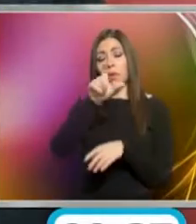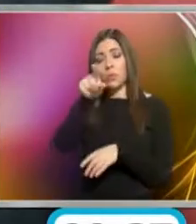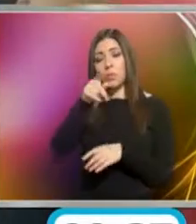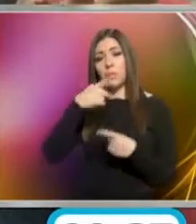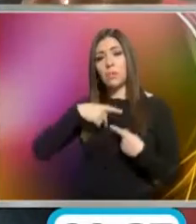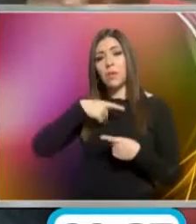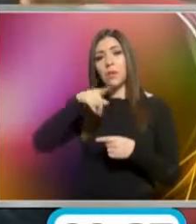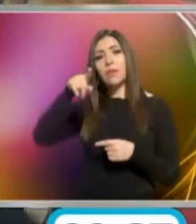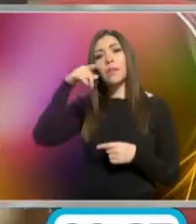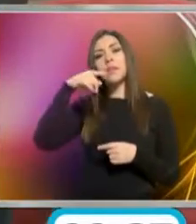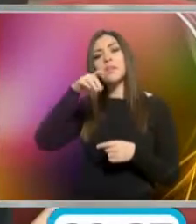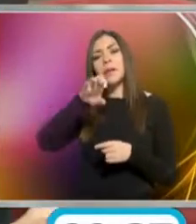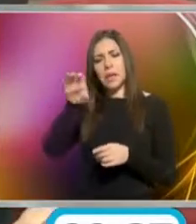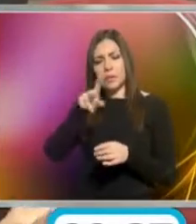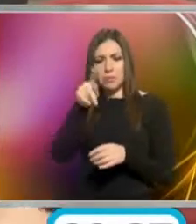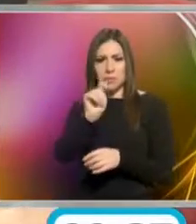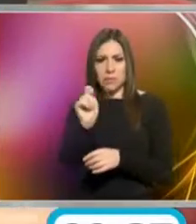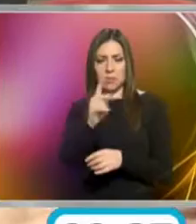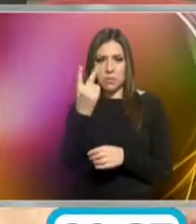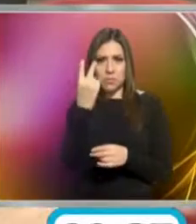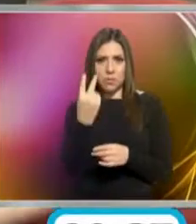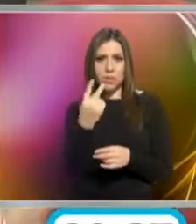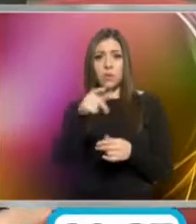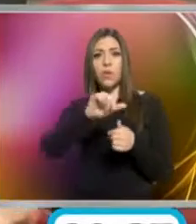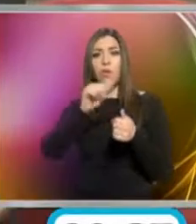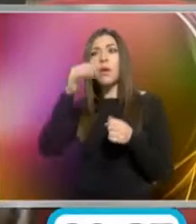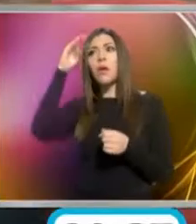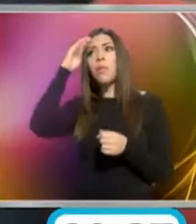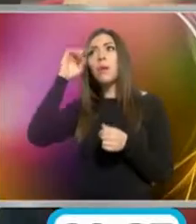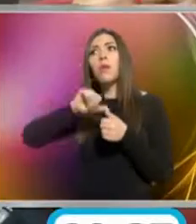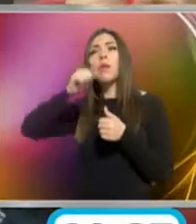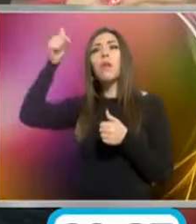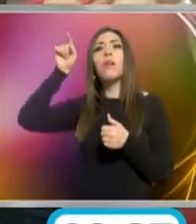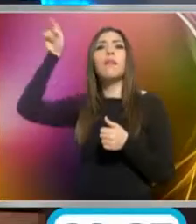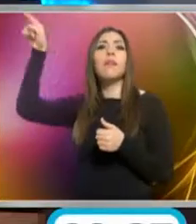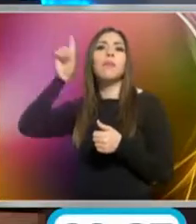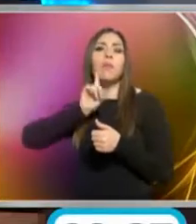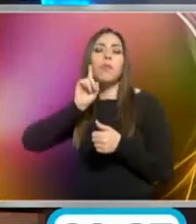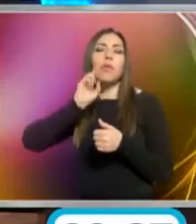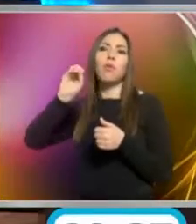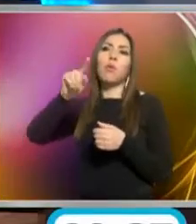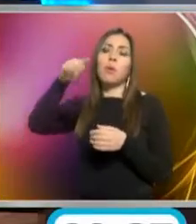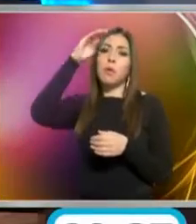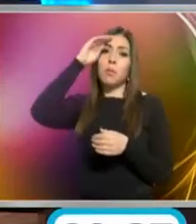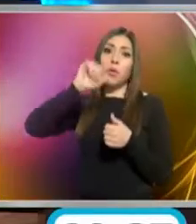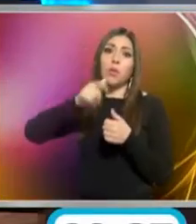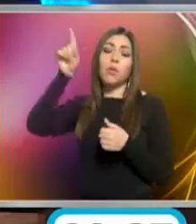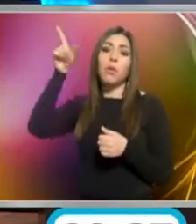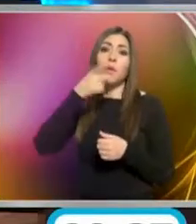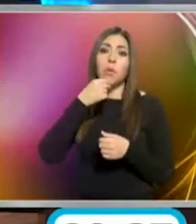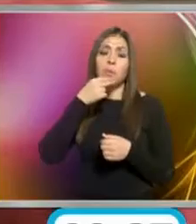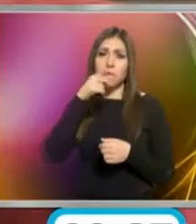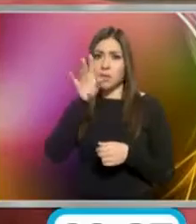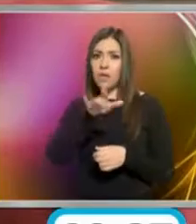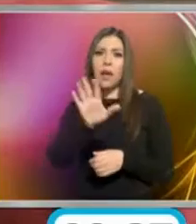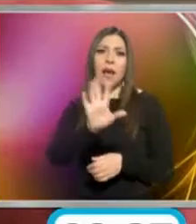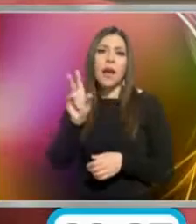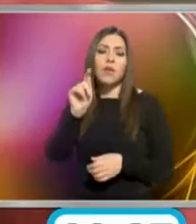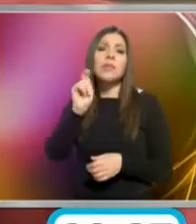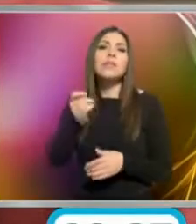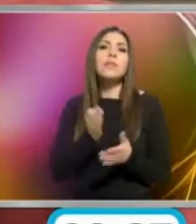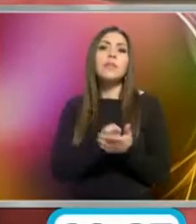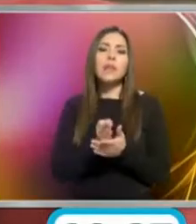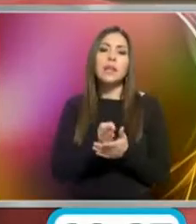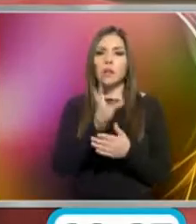Si fantaseas con alguien, ya eres infiel. Hay personas que dicen, claro, si tú piensas en otras mujeres, ya me eres infiel. Pero en realidad podríamos tomar